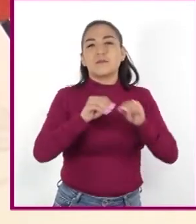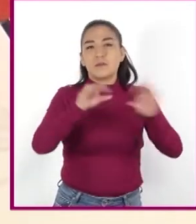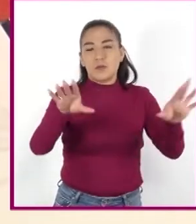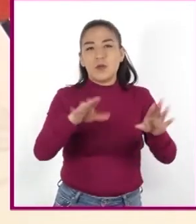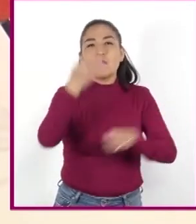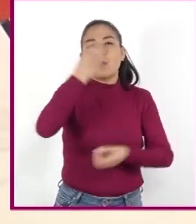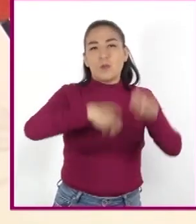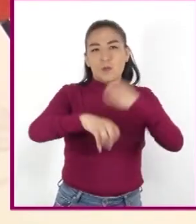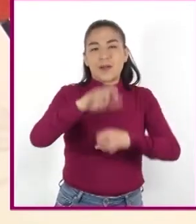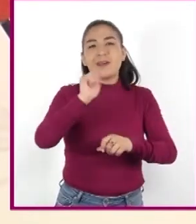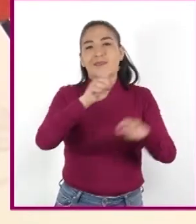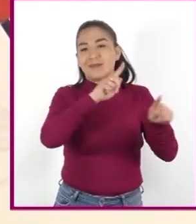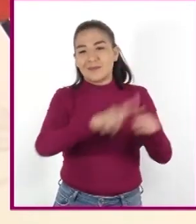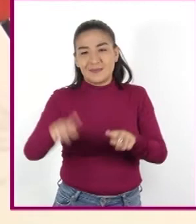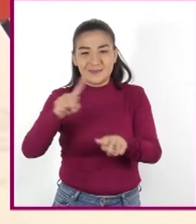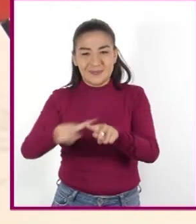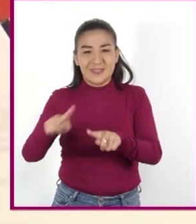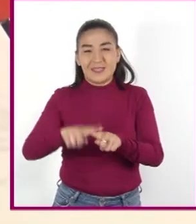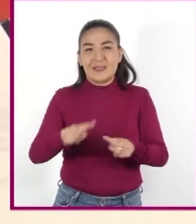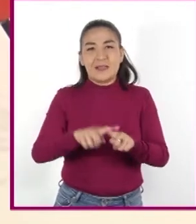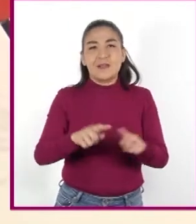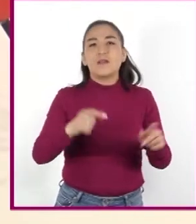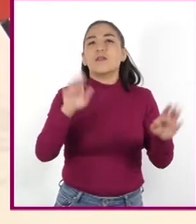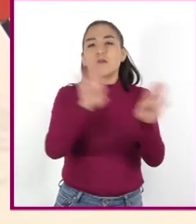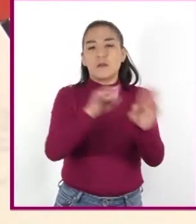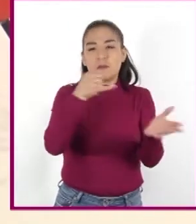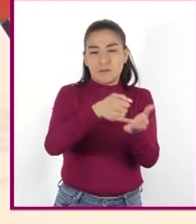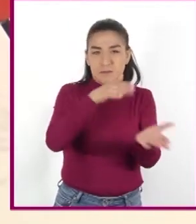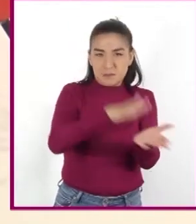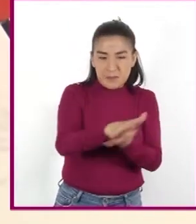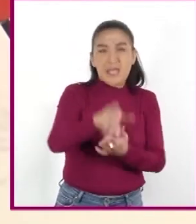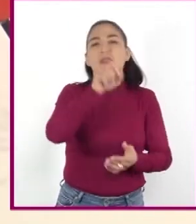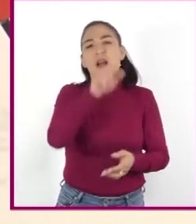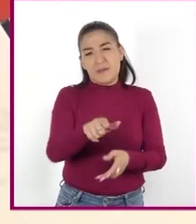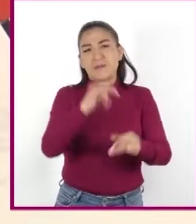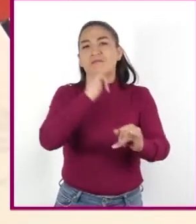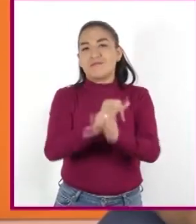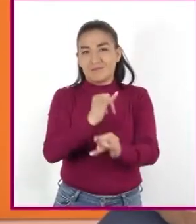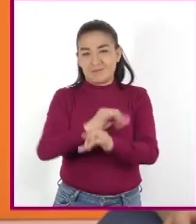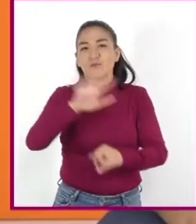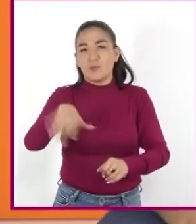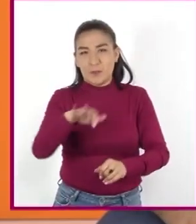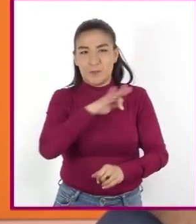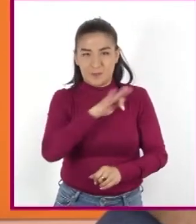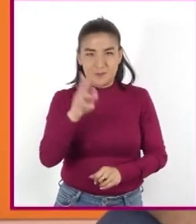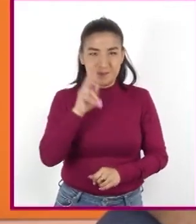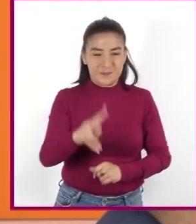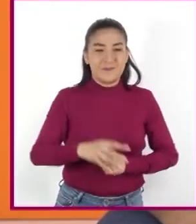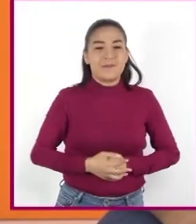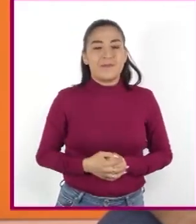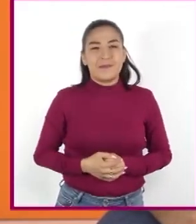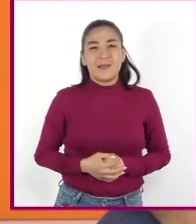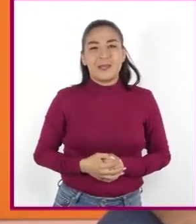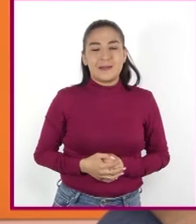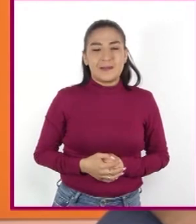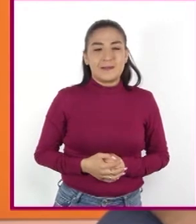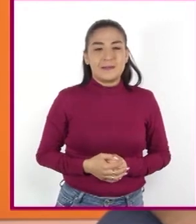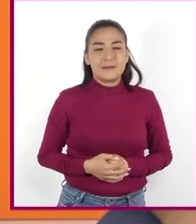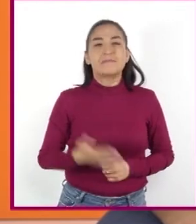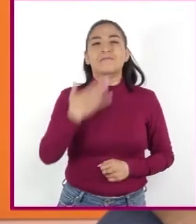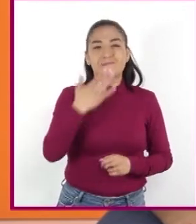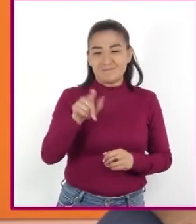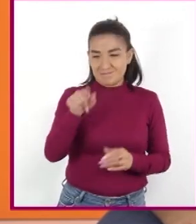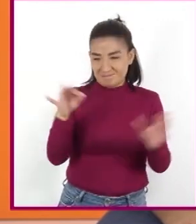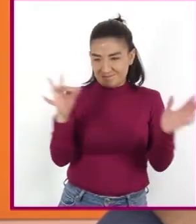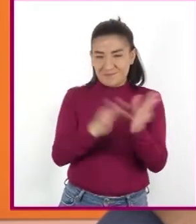obras multidisciplinarias impresas y digitales. Muy bien. Obtuvo sus 2